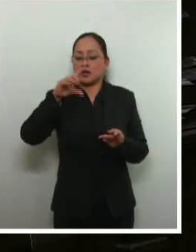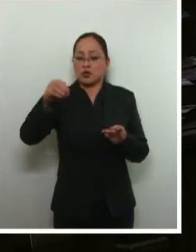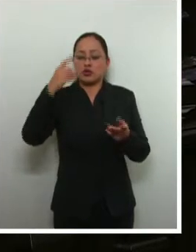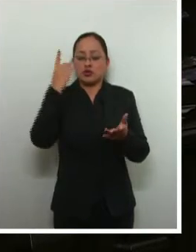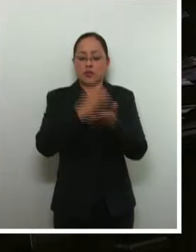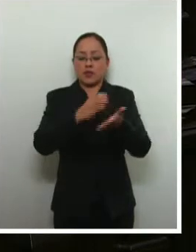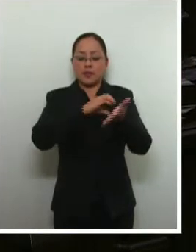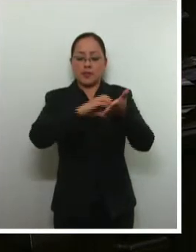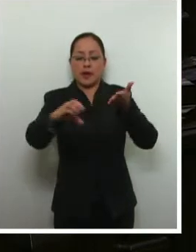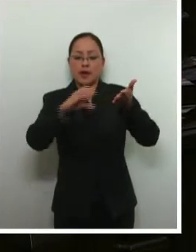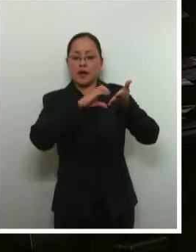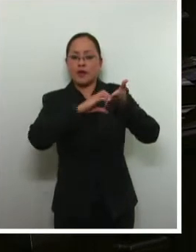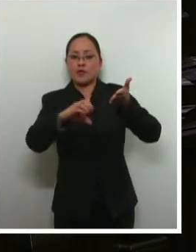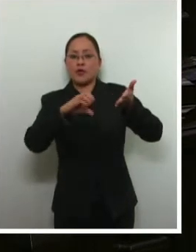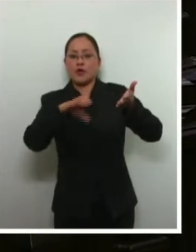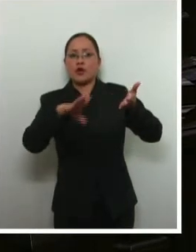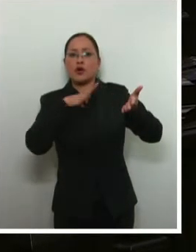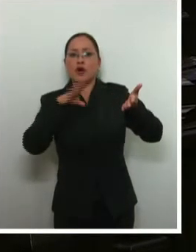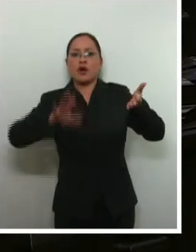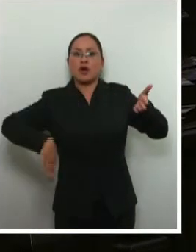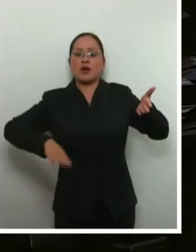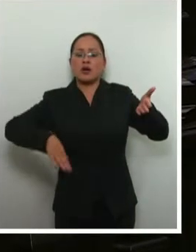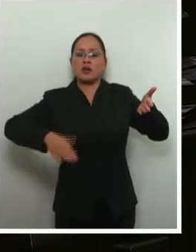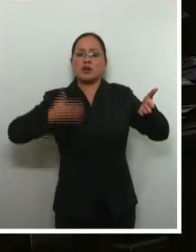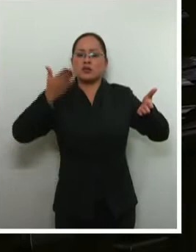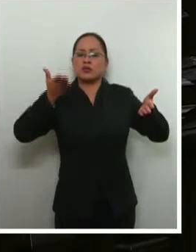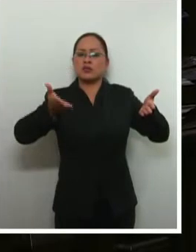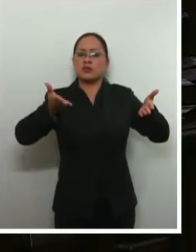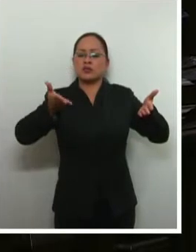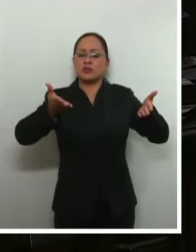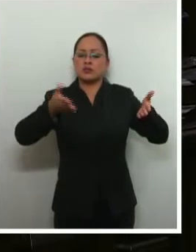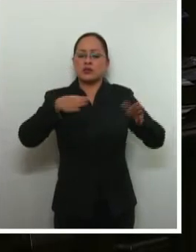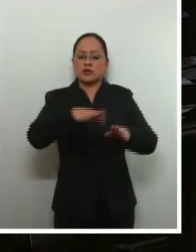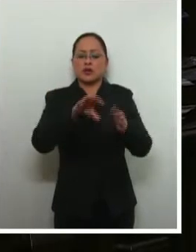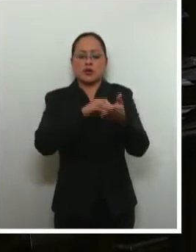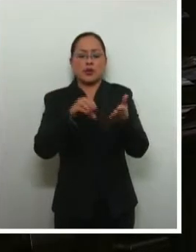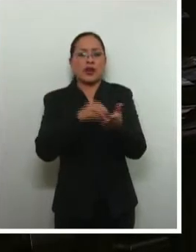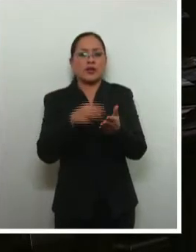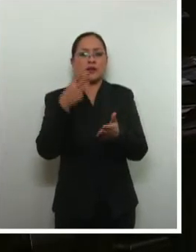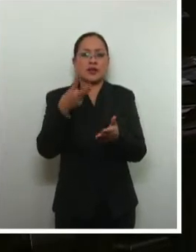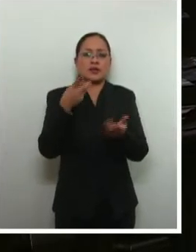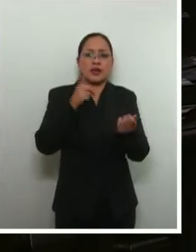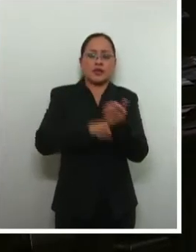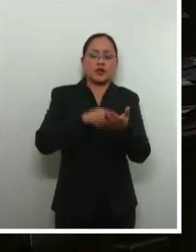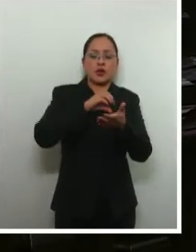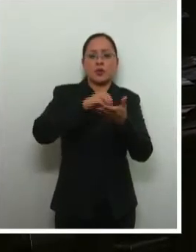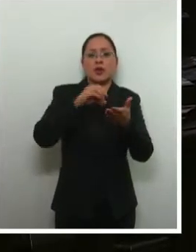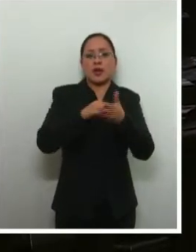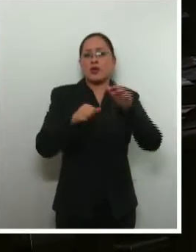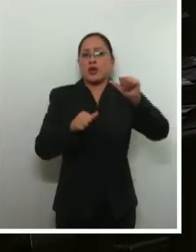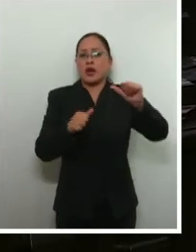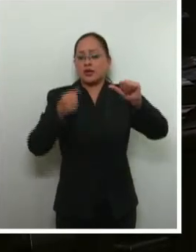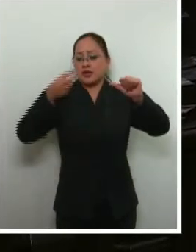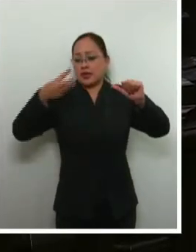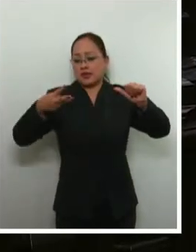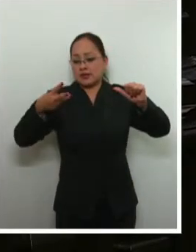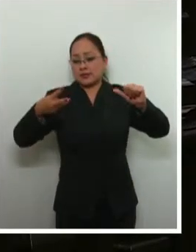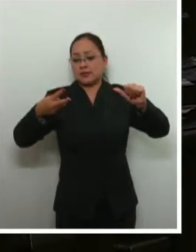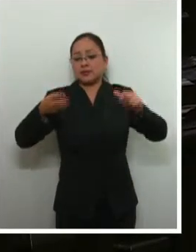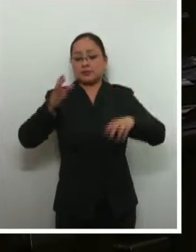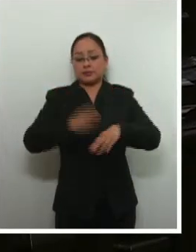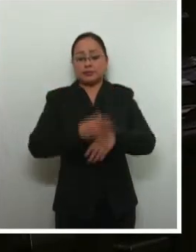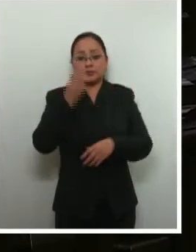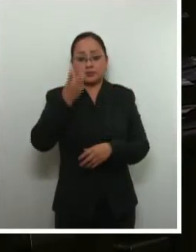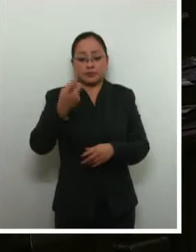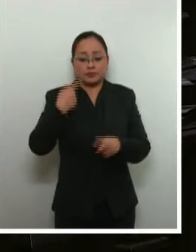del párrafo al que se refiere en el numeral 3 del apartado A, para lo cual